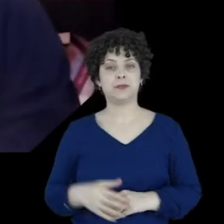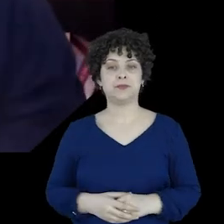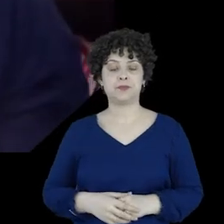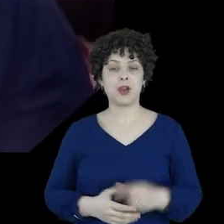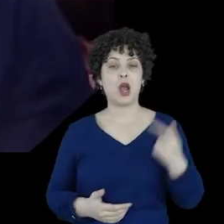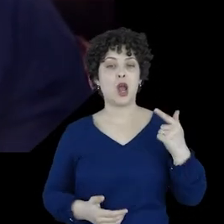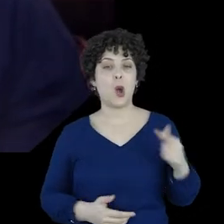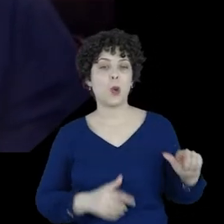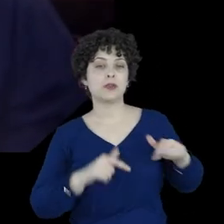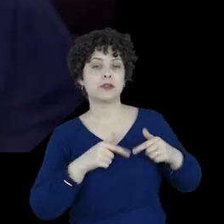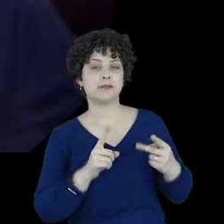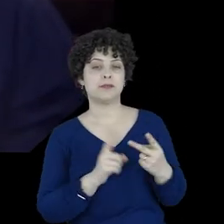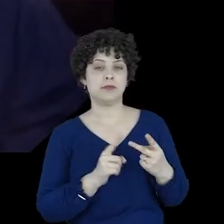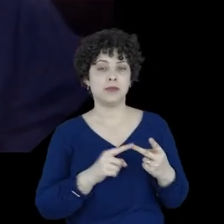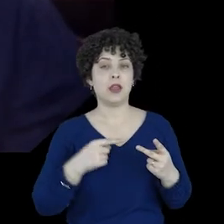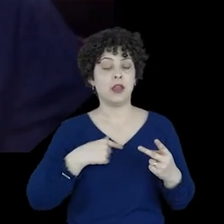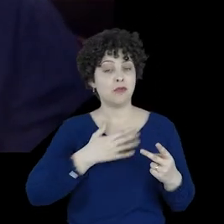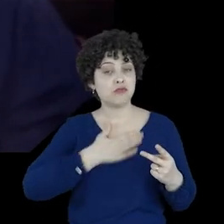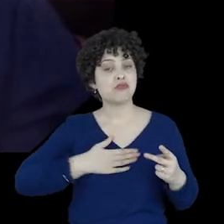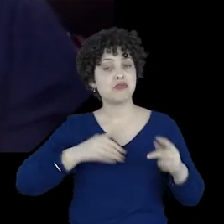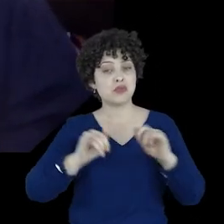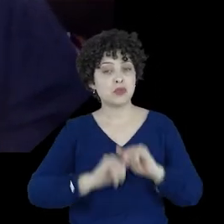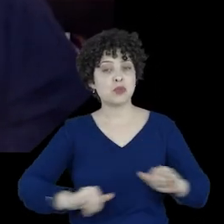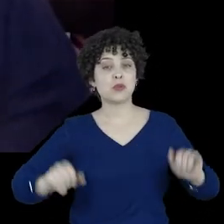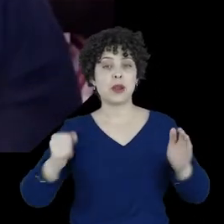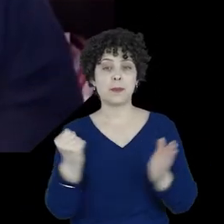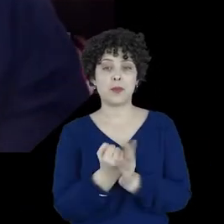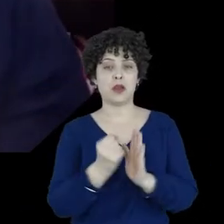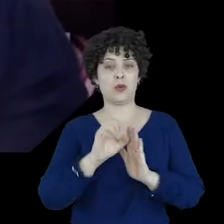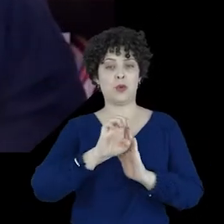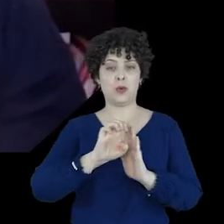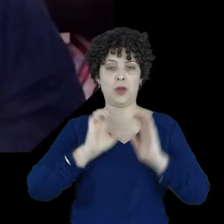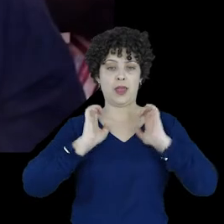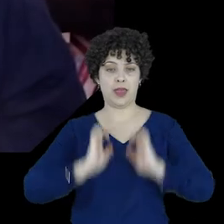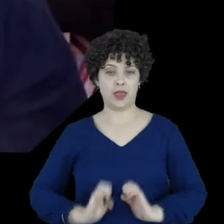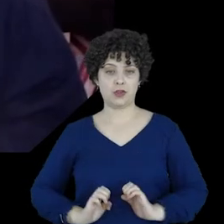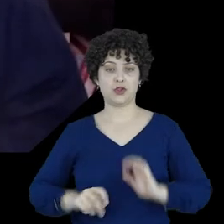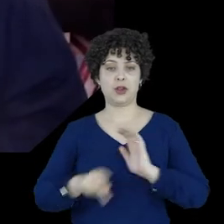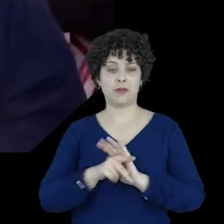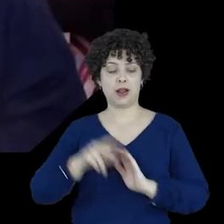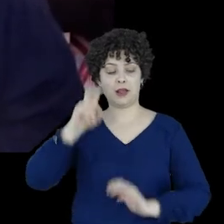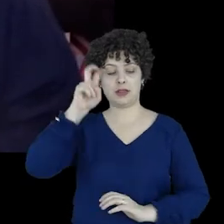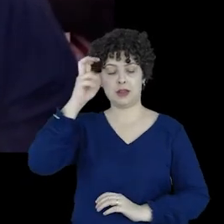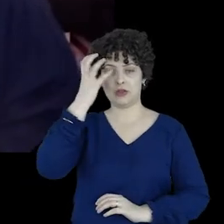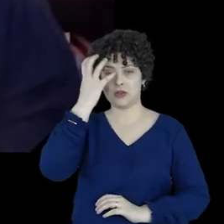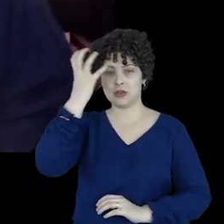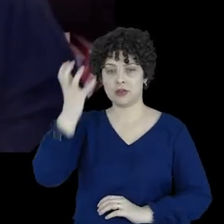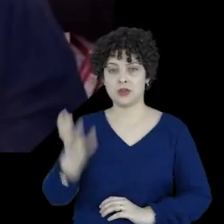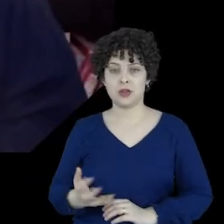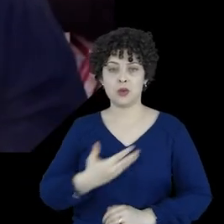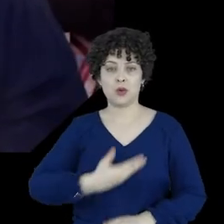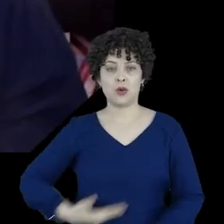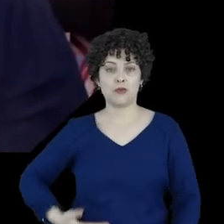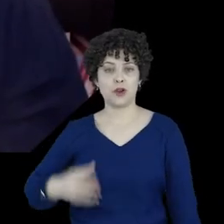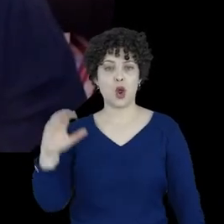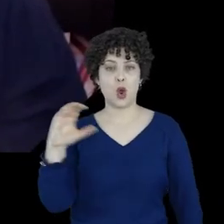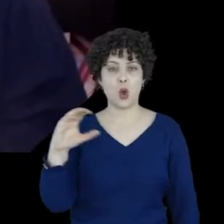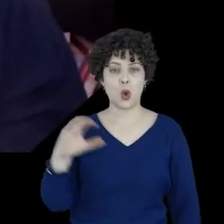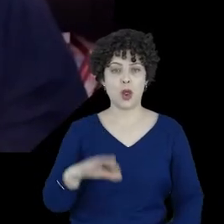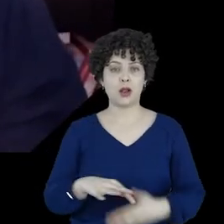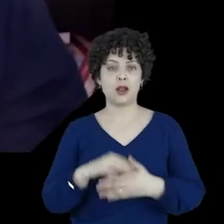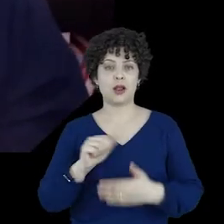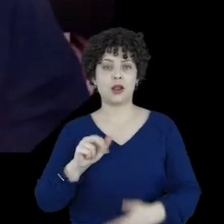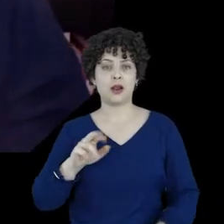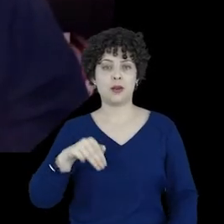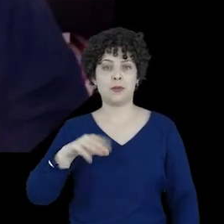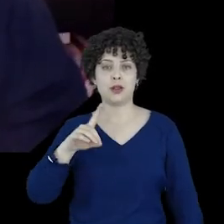otra iniciativa que no quiero dejar de mencionar es el marco ético para la inteligencia artificial del gobierno de Colombia, que fue liderada por Armando